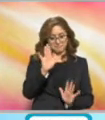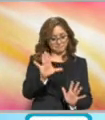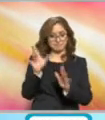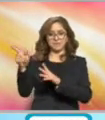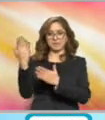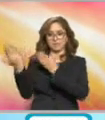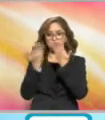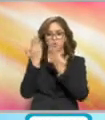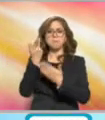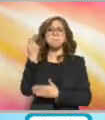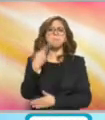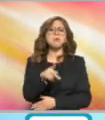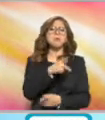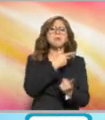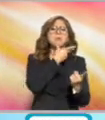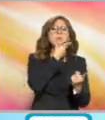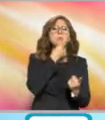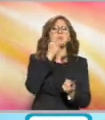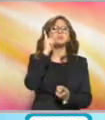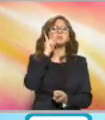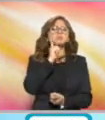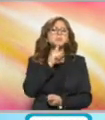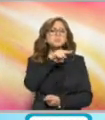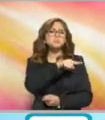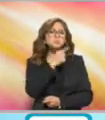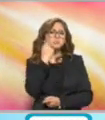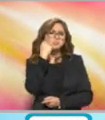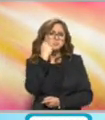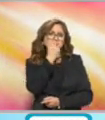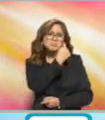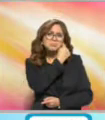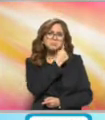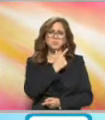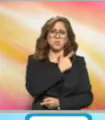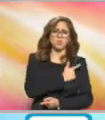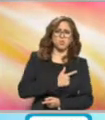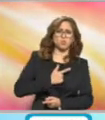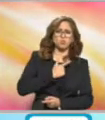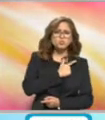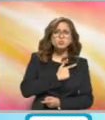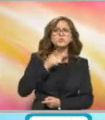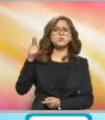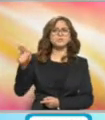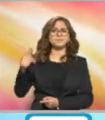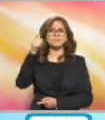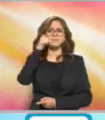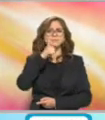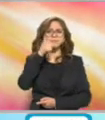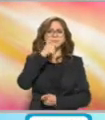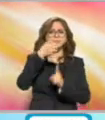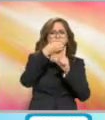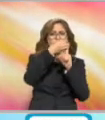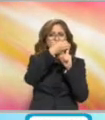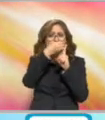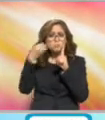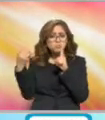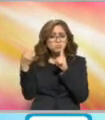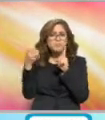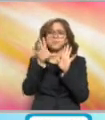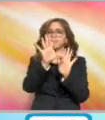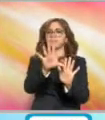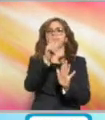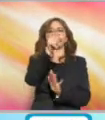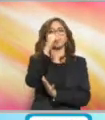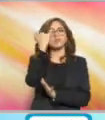por supuesto, Sí. que le guste, que tenga la competencia de ser organizado. Imagínate tú